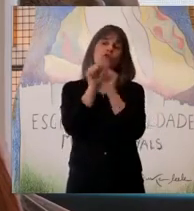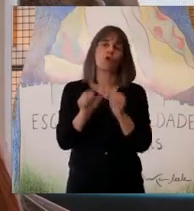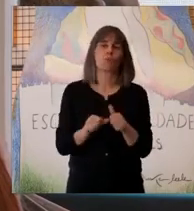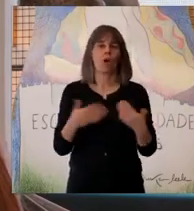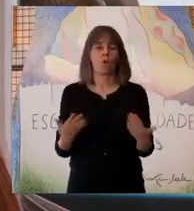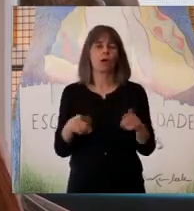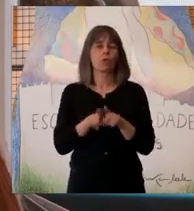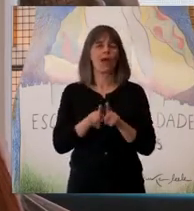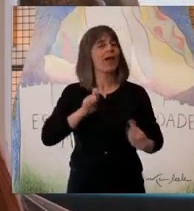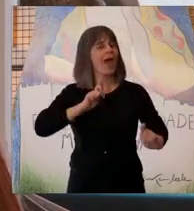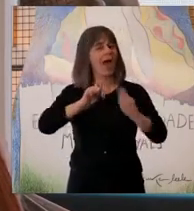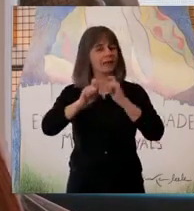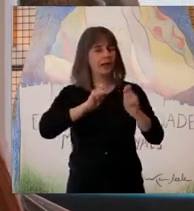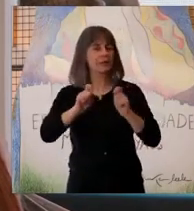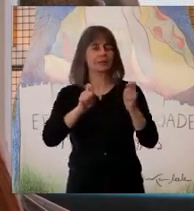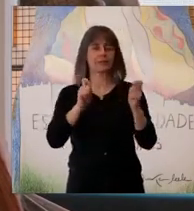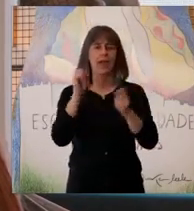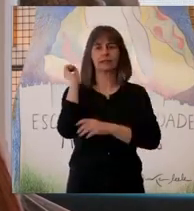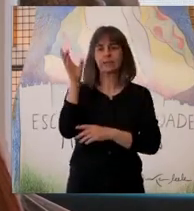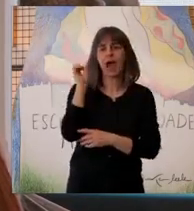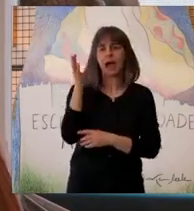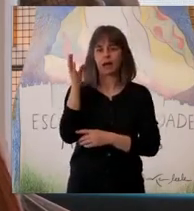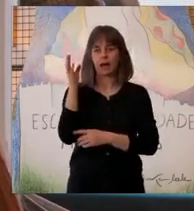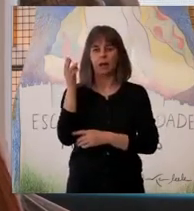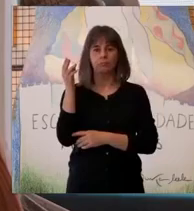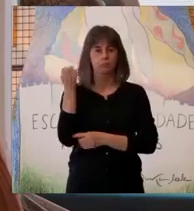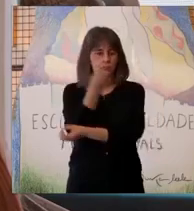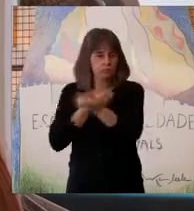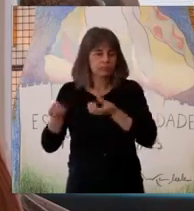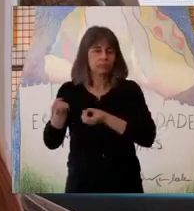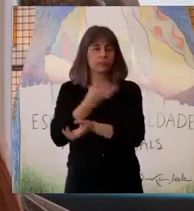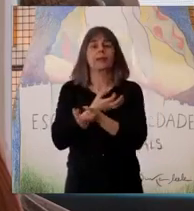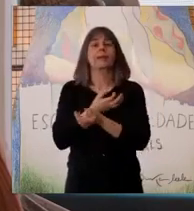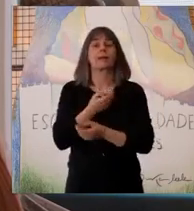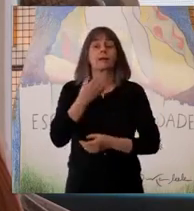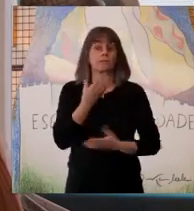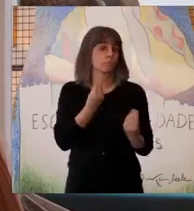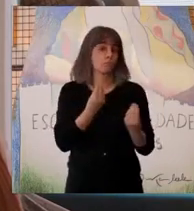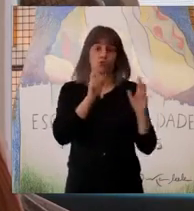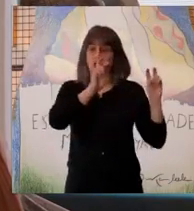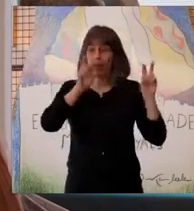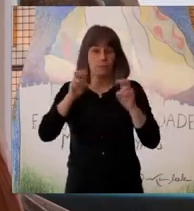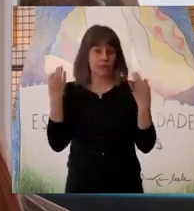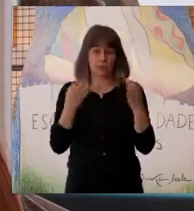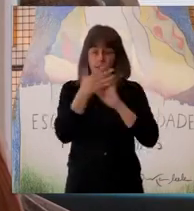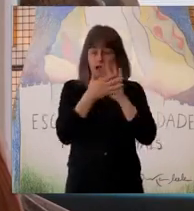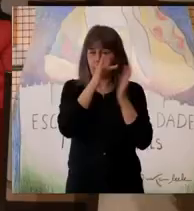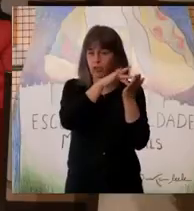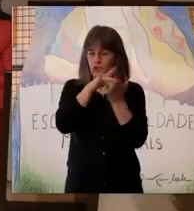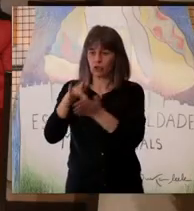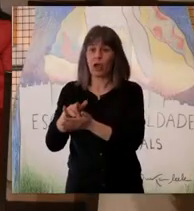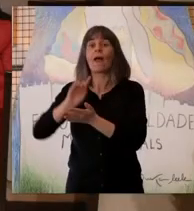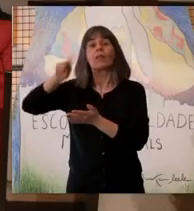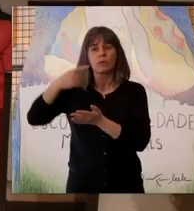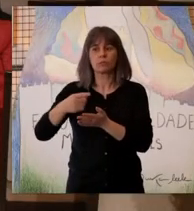entrevista en formato charla en formato puesta en común hay muchísimos temas que poner aquí encima de la mesa después habrá una ronda de preguntas en